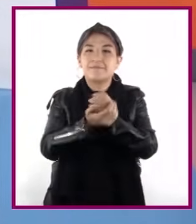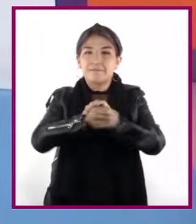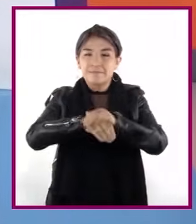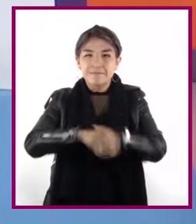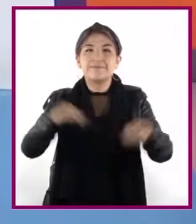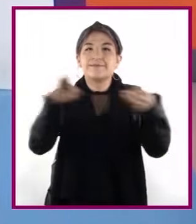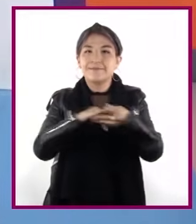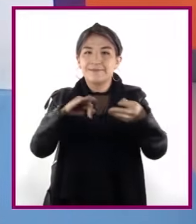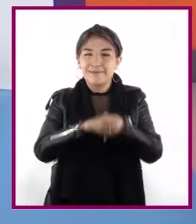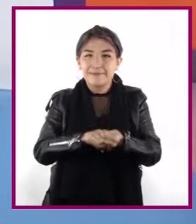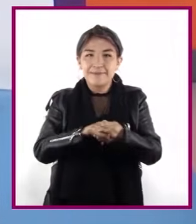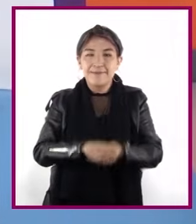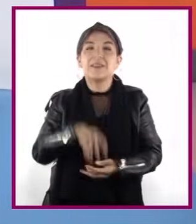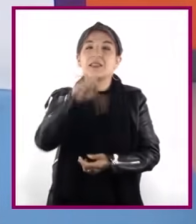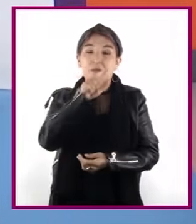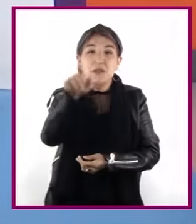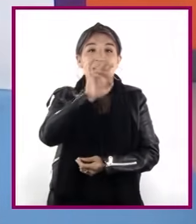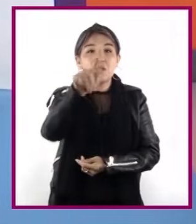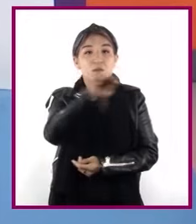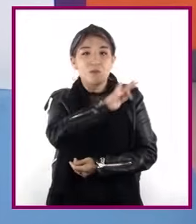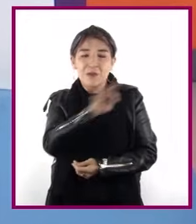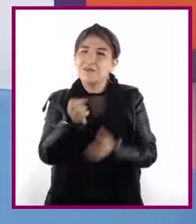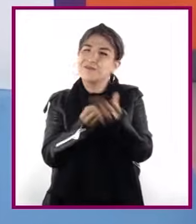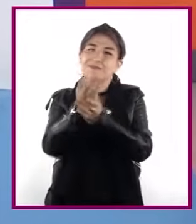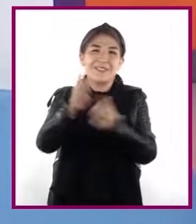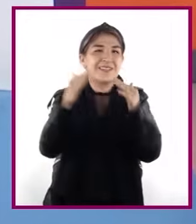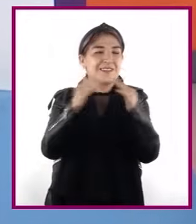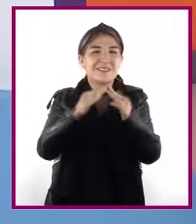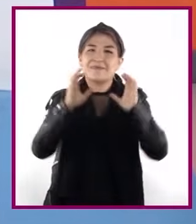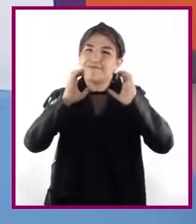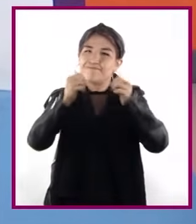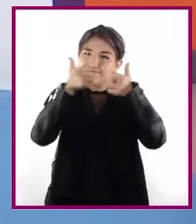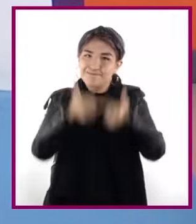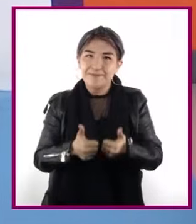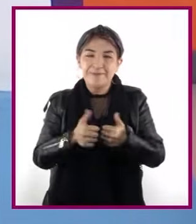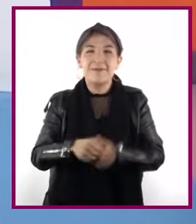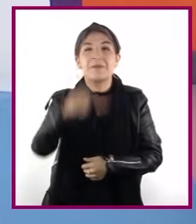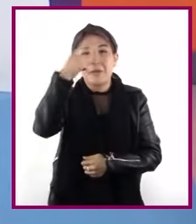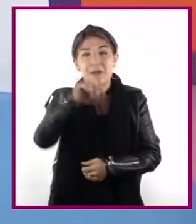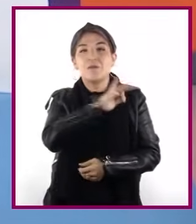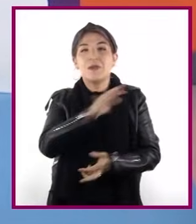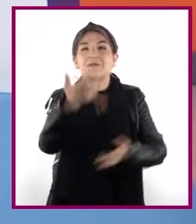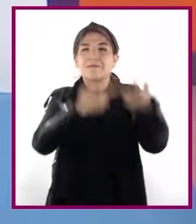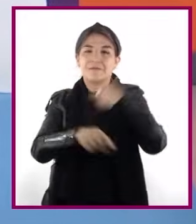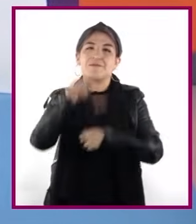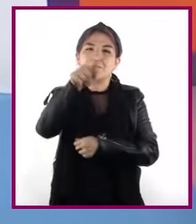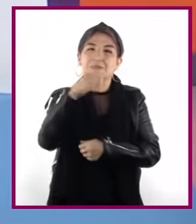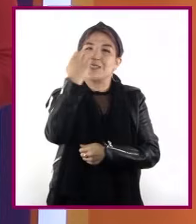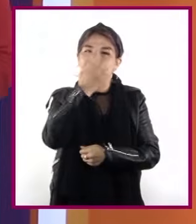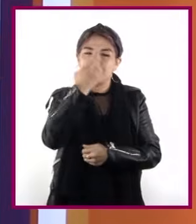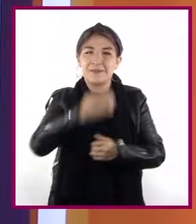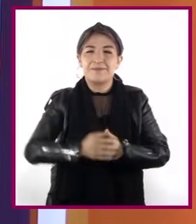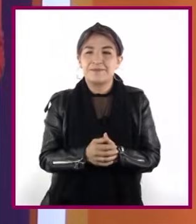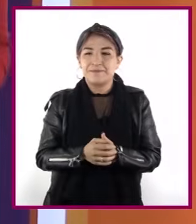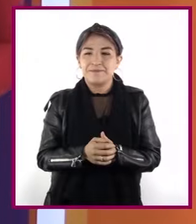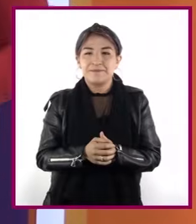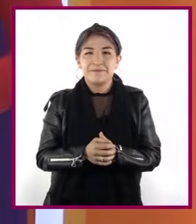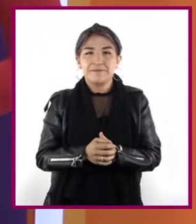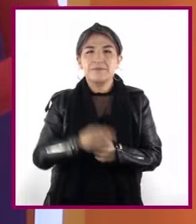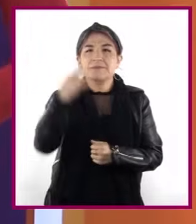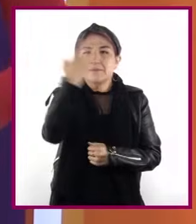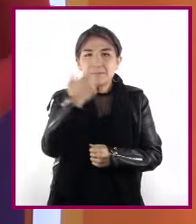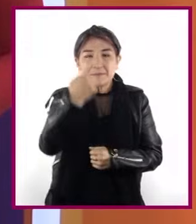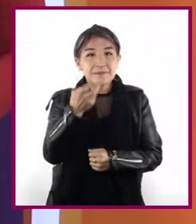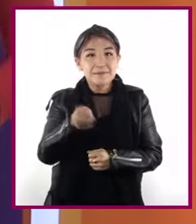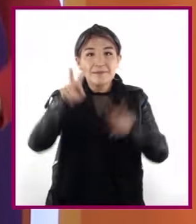constante de manos y, si les es posible, no salgan de sus hogares y podamos regresar a nuestras escuelas. En la revisión